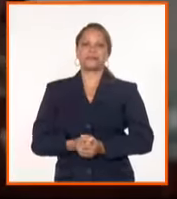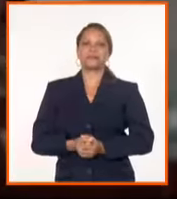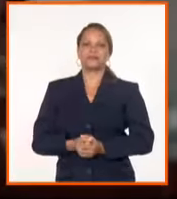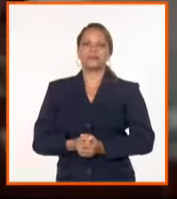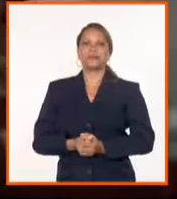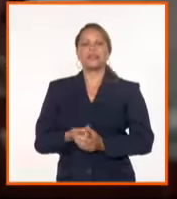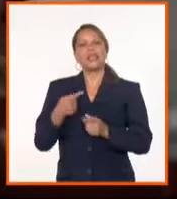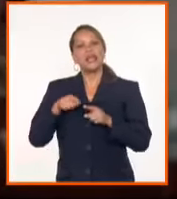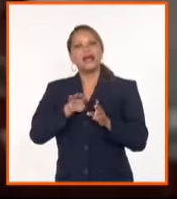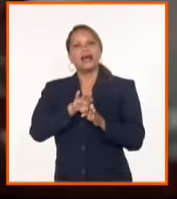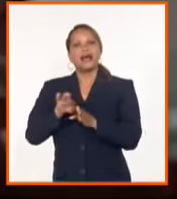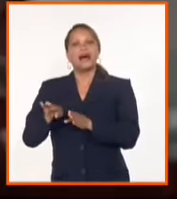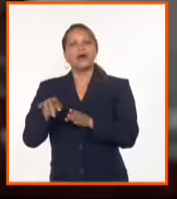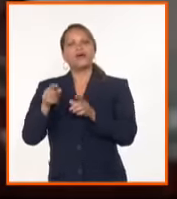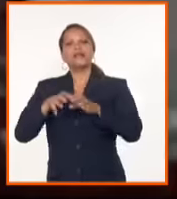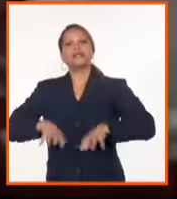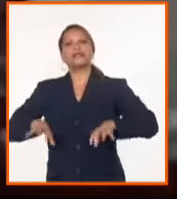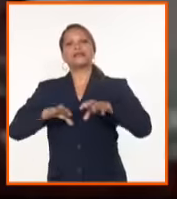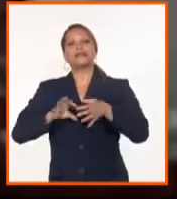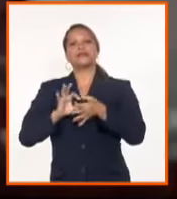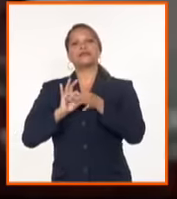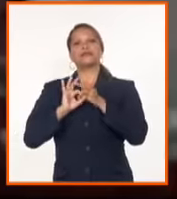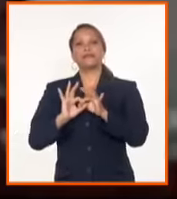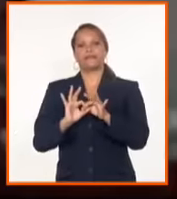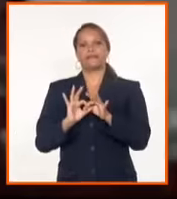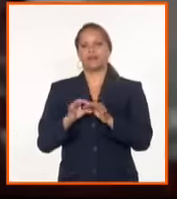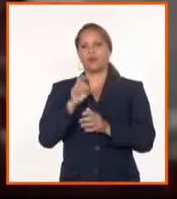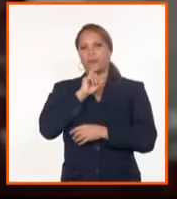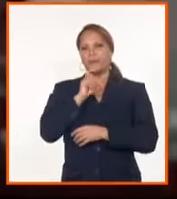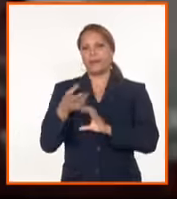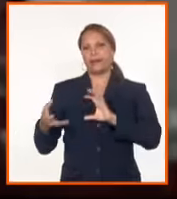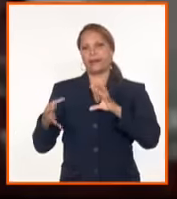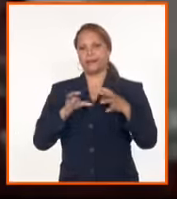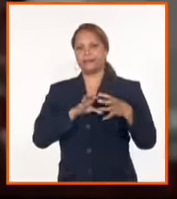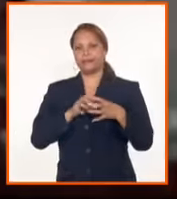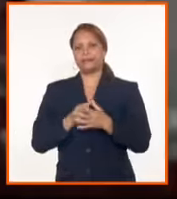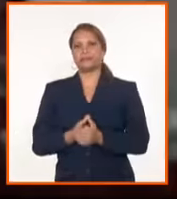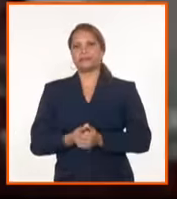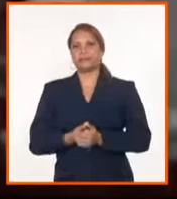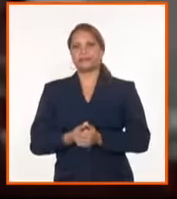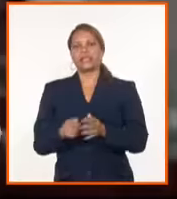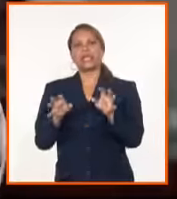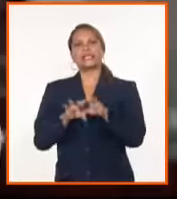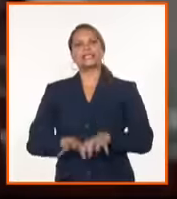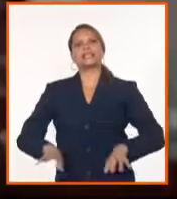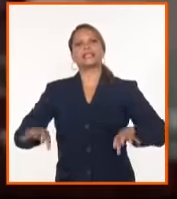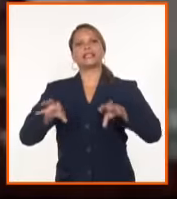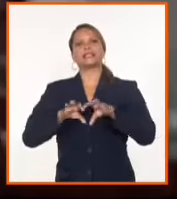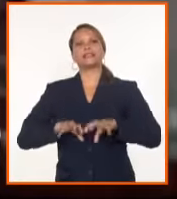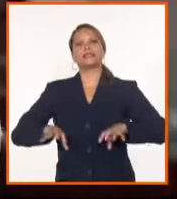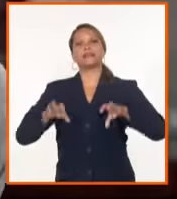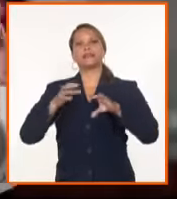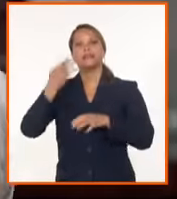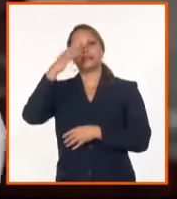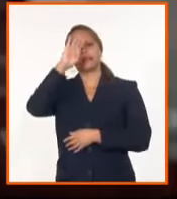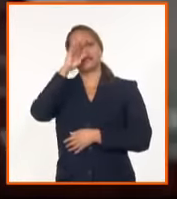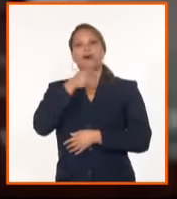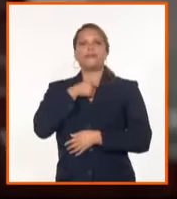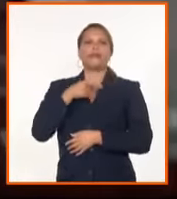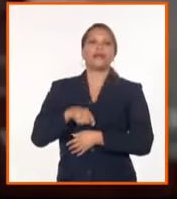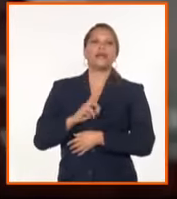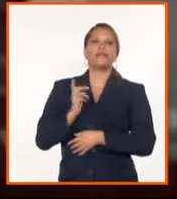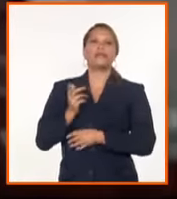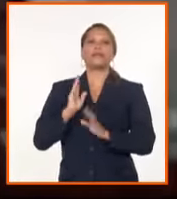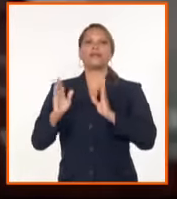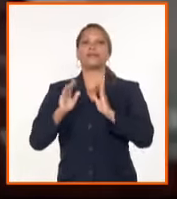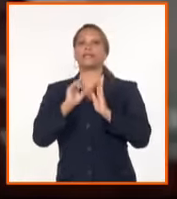ahora en medio de una situación complicada, usted lo decía al principio. Una situación donde, por ejemplo, el tema